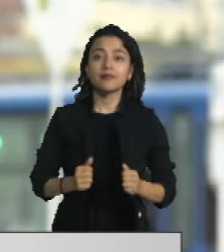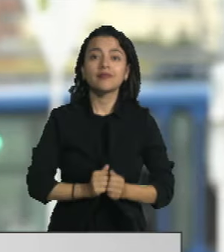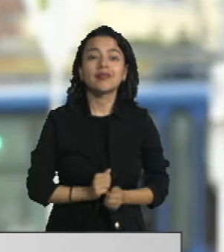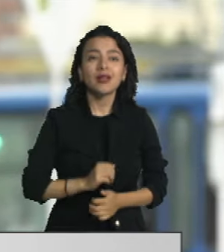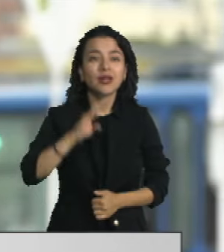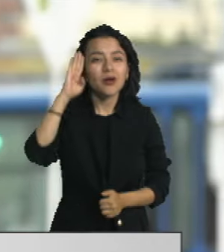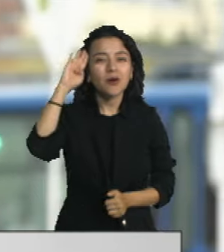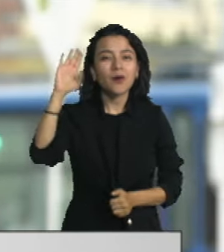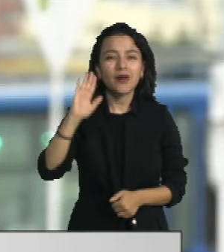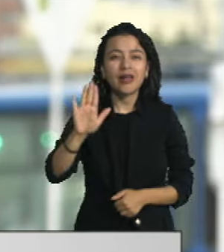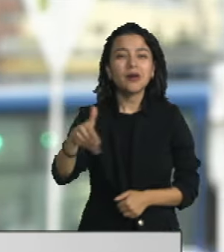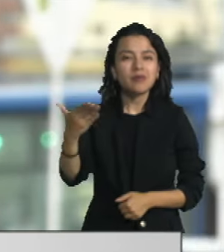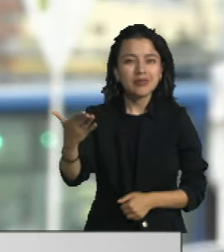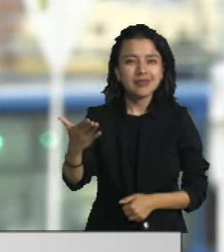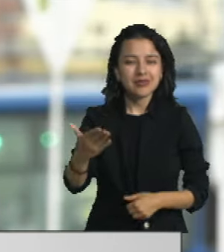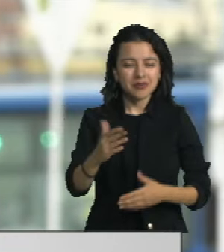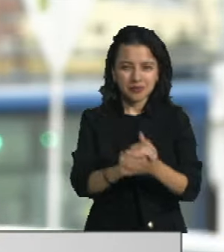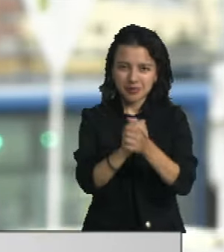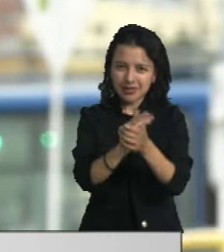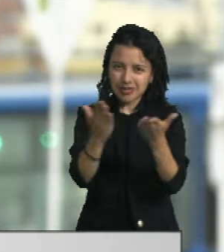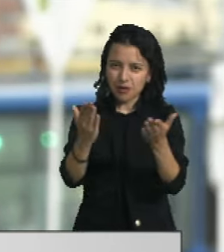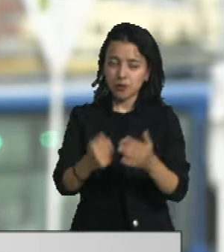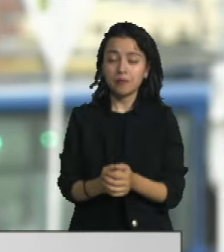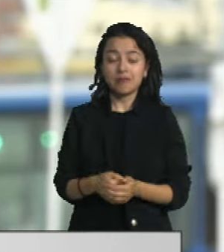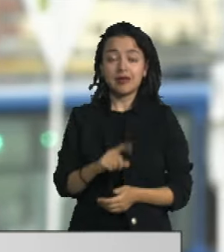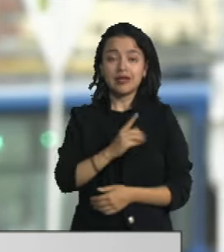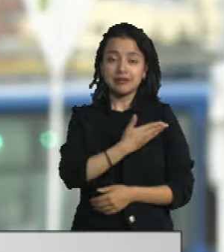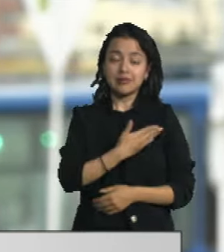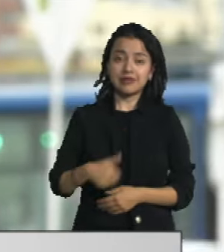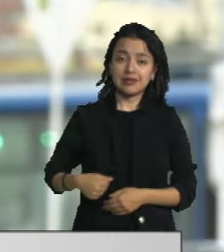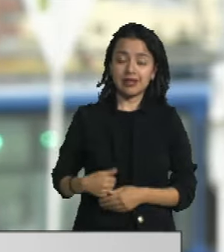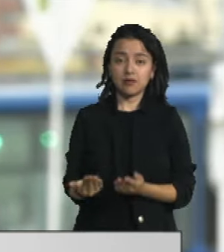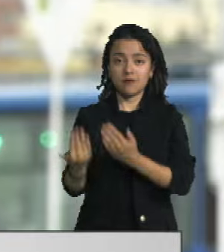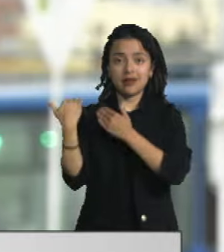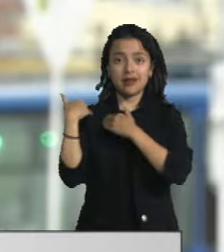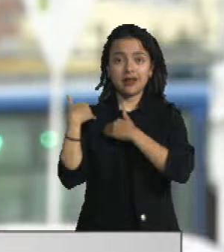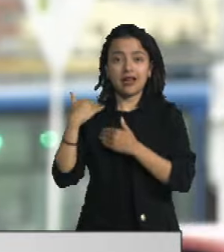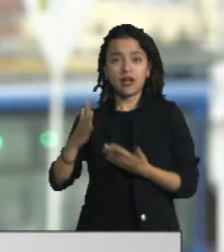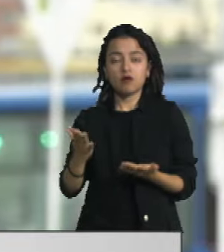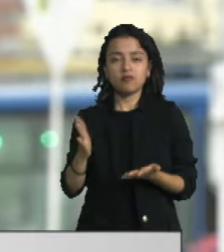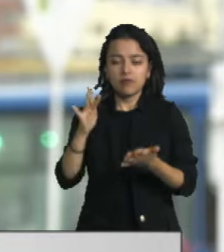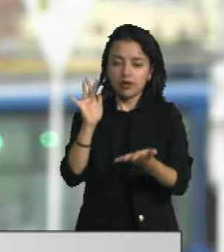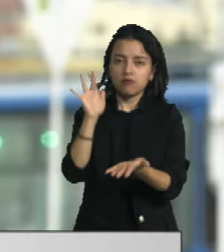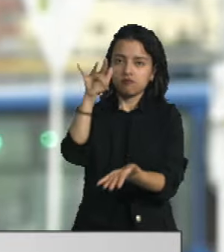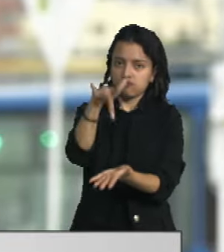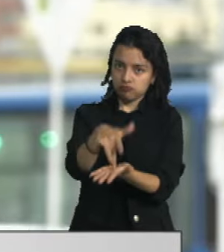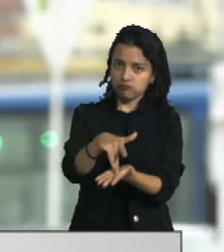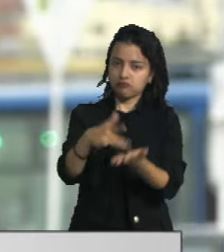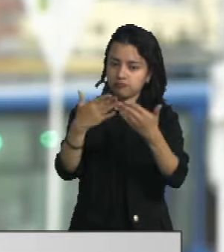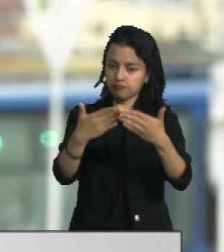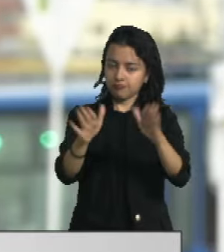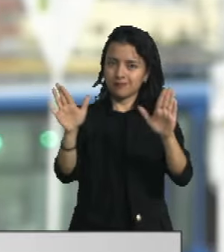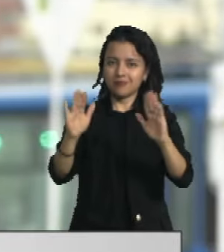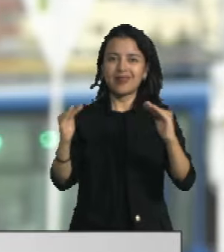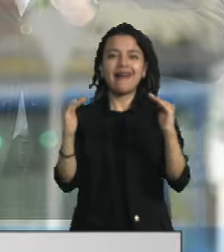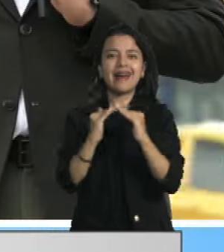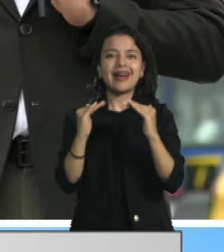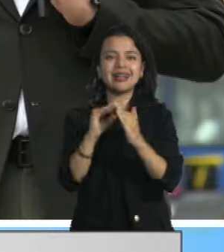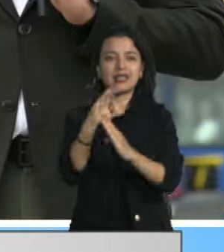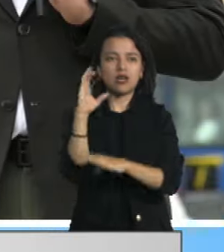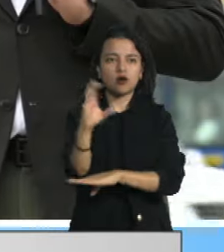Hola, ¿qué tal? Un cordial saludo, muy buenas tardes. Pues el presidente Gustavo Petro fue el encargado de realizar la apertura de la Casa Colombia,